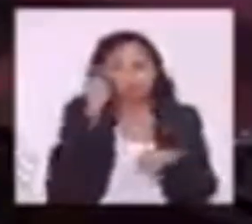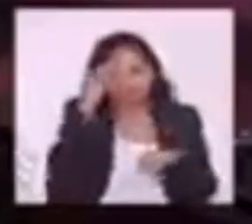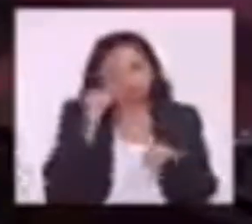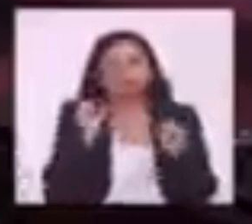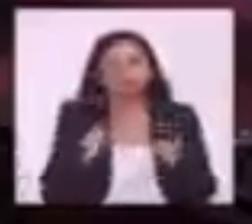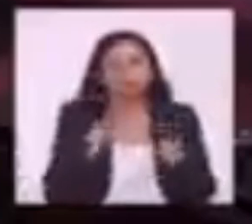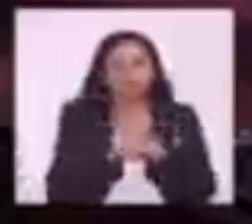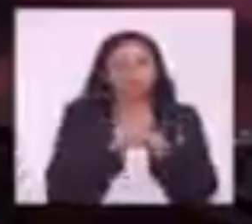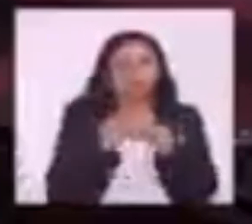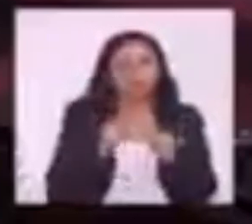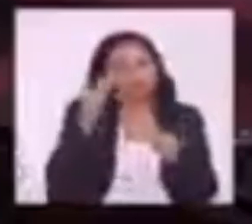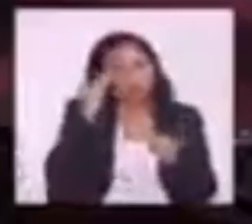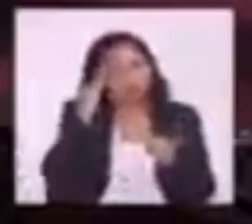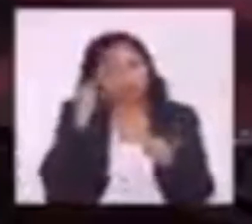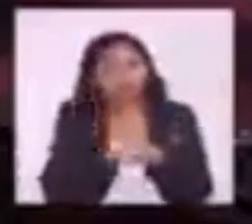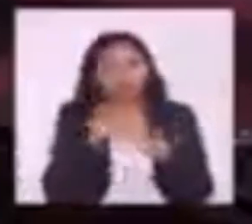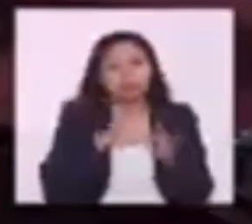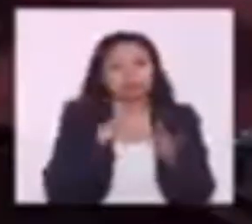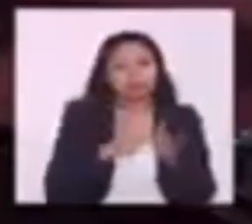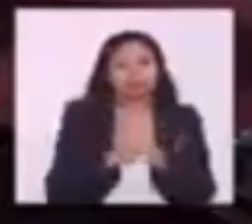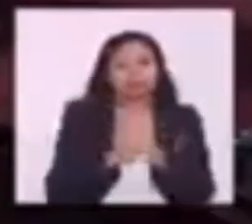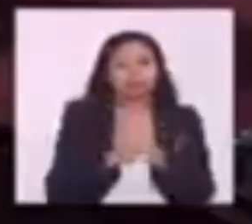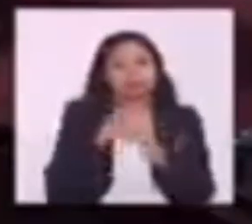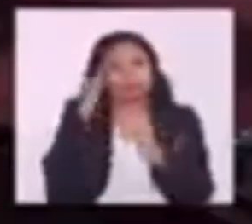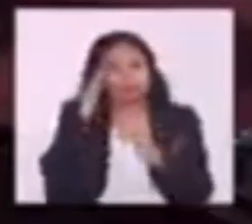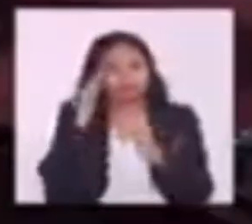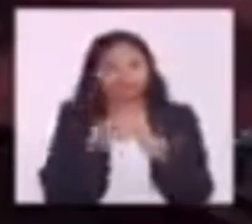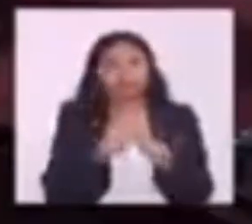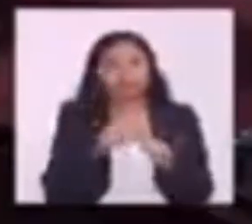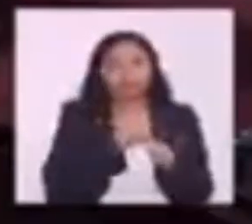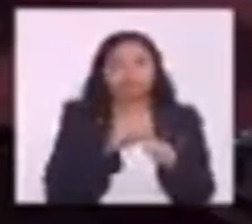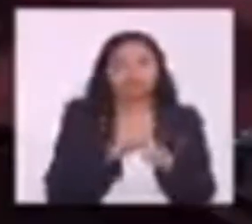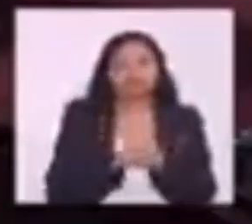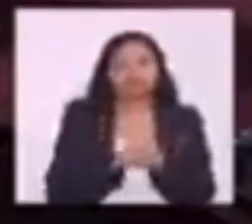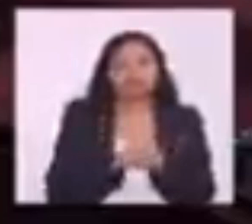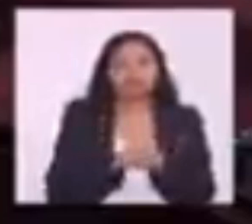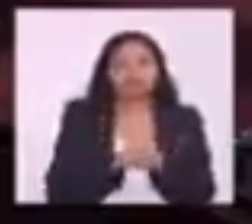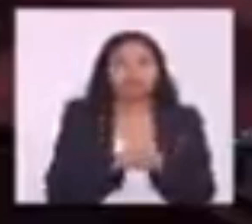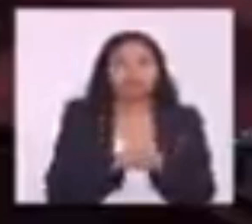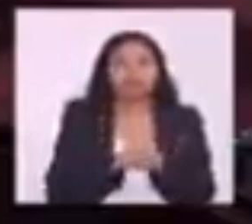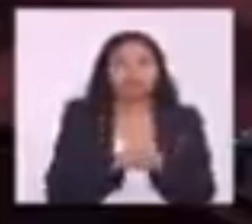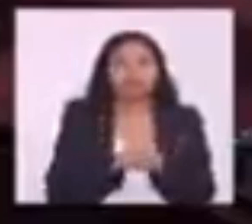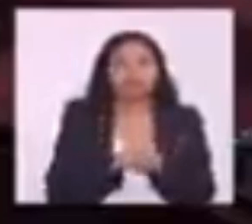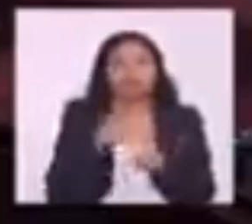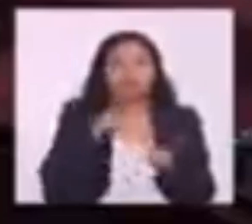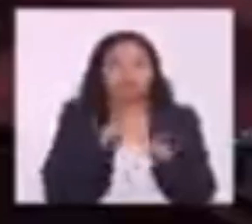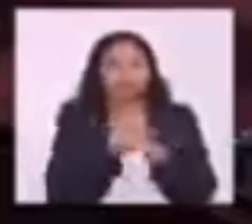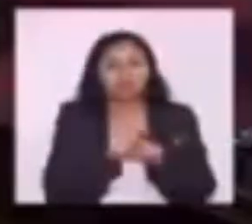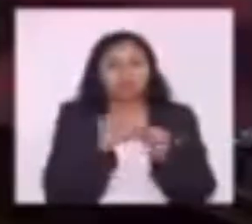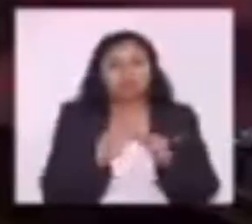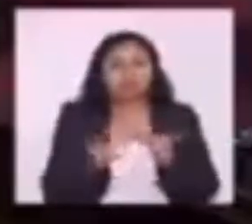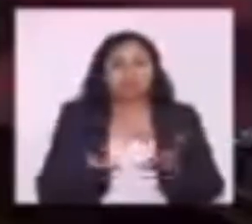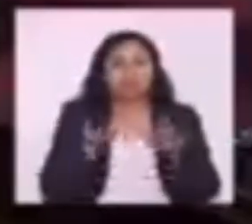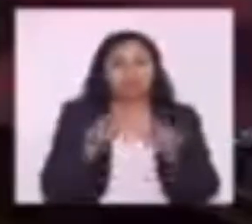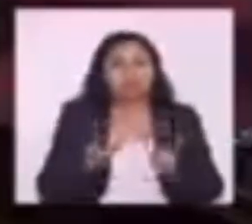políticos. Que reflexionemos el voto. Que reflexionemos lo que vamos a hacer. Yo no voy a acusar si dieron dádivas o no